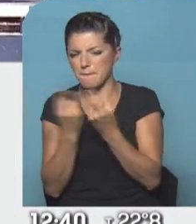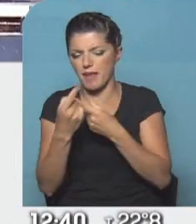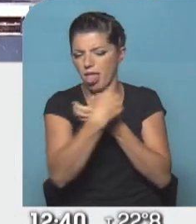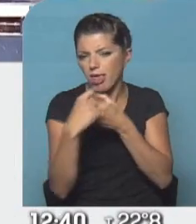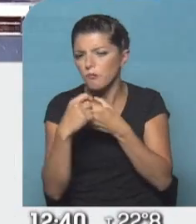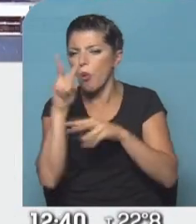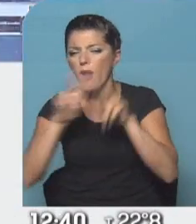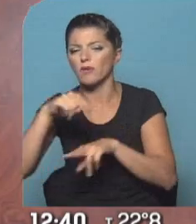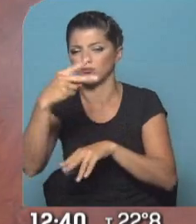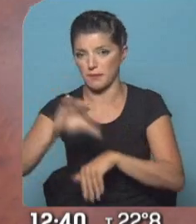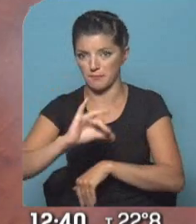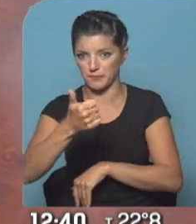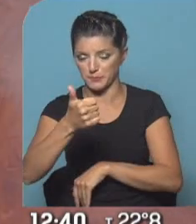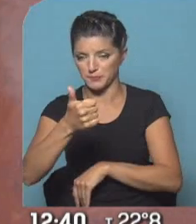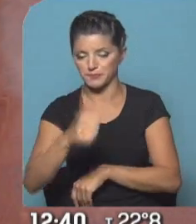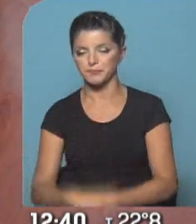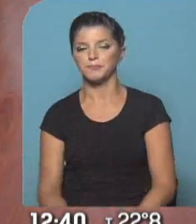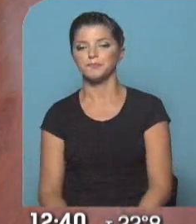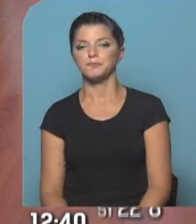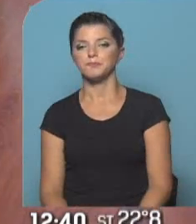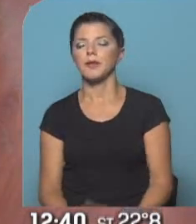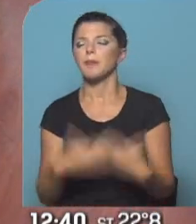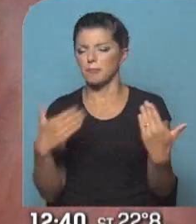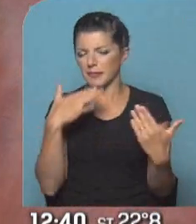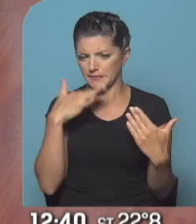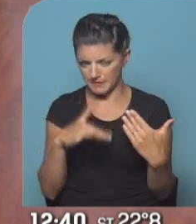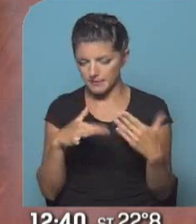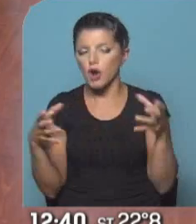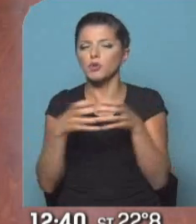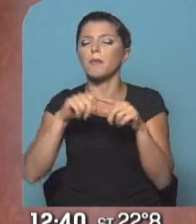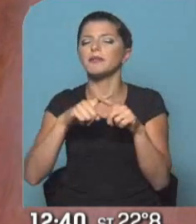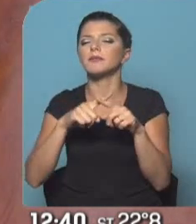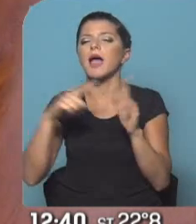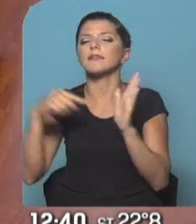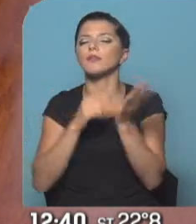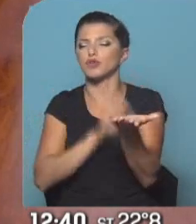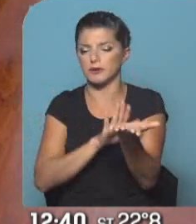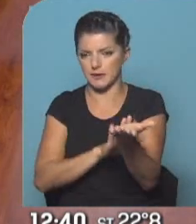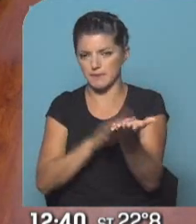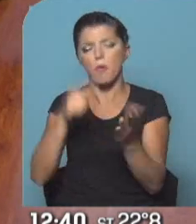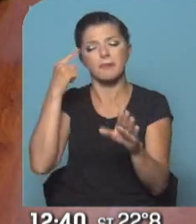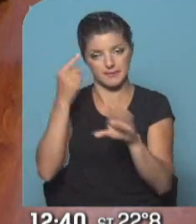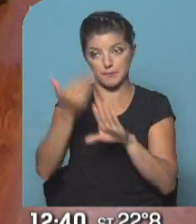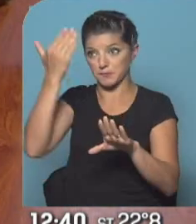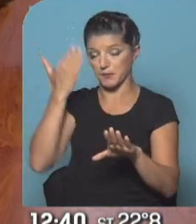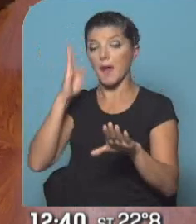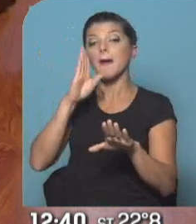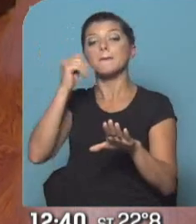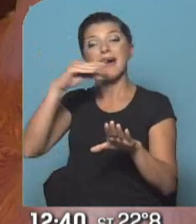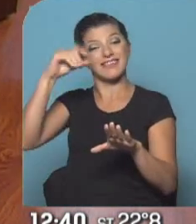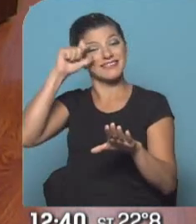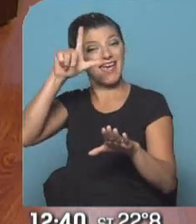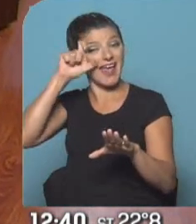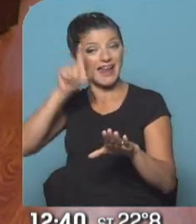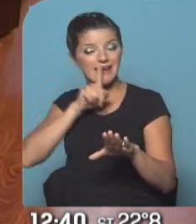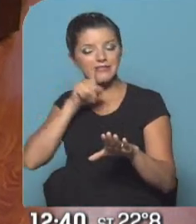entender lo que está pasando en el polo centroizquierda de Chile, me parece que hay que remontarse al gobierno de Bachelet, entender que Bachelet asumió con un mandato de cambio